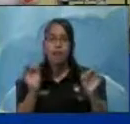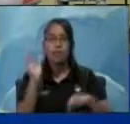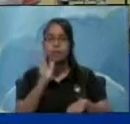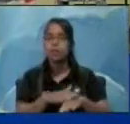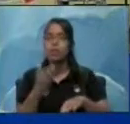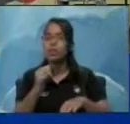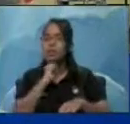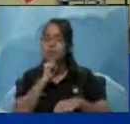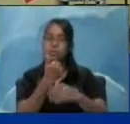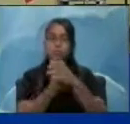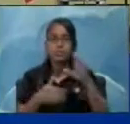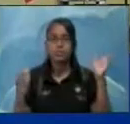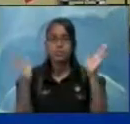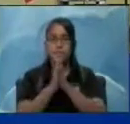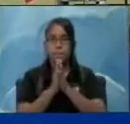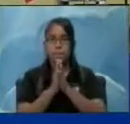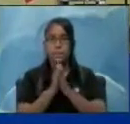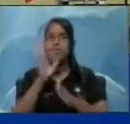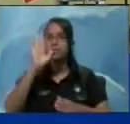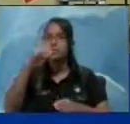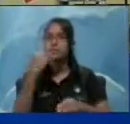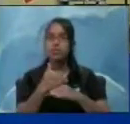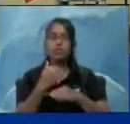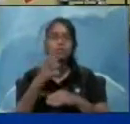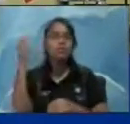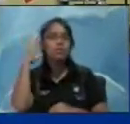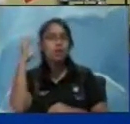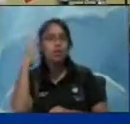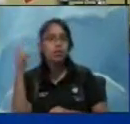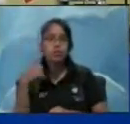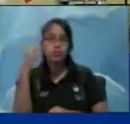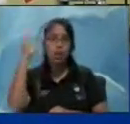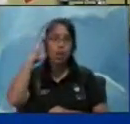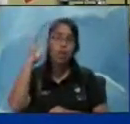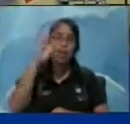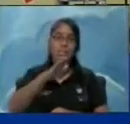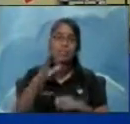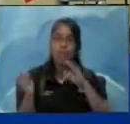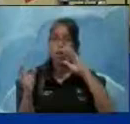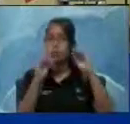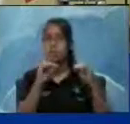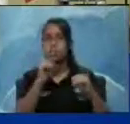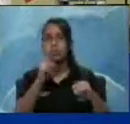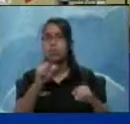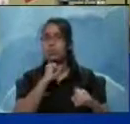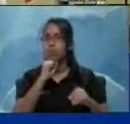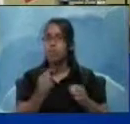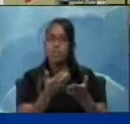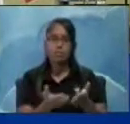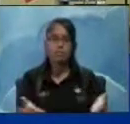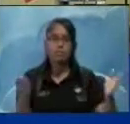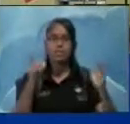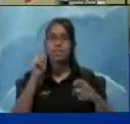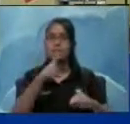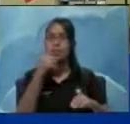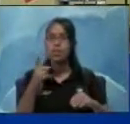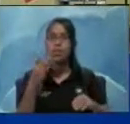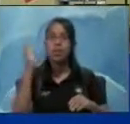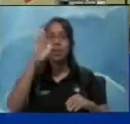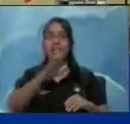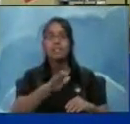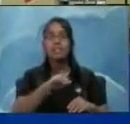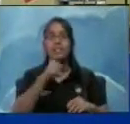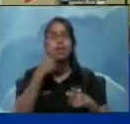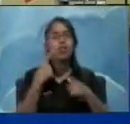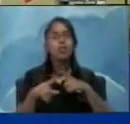es el espíritu así como un radio cuando el radio está hablando no es el cajón sino el locutor que está